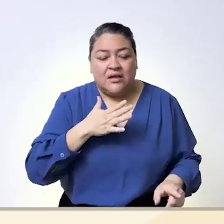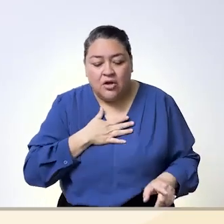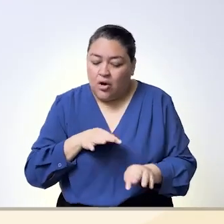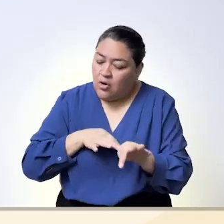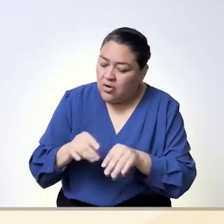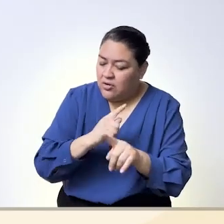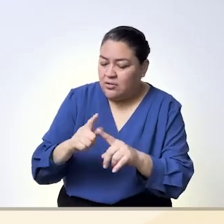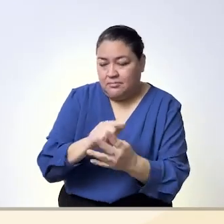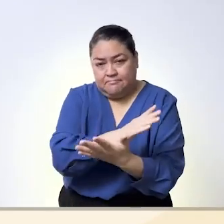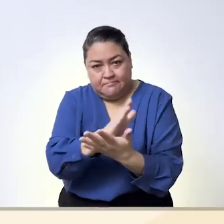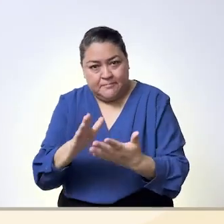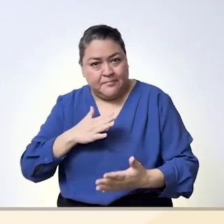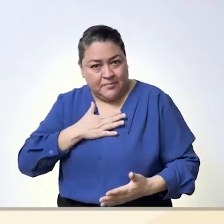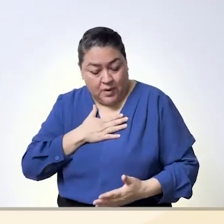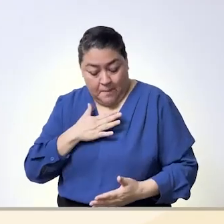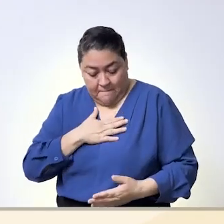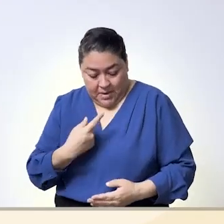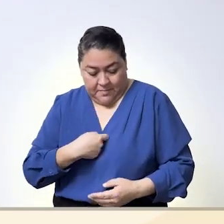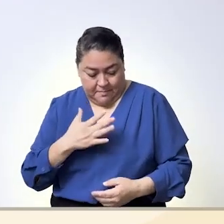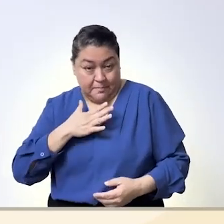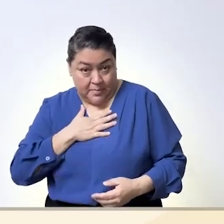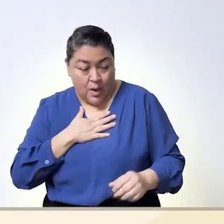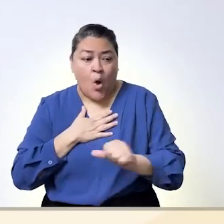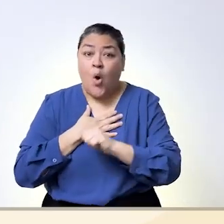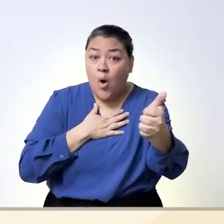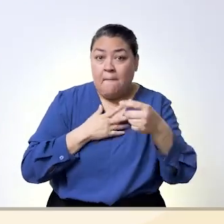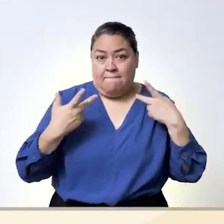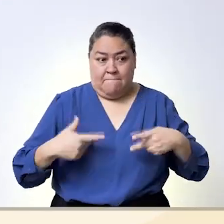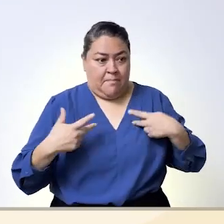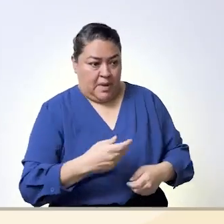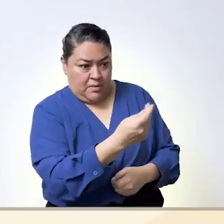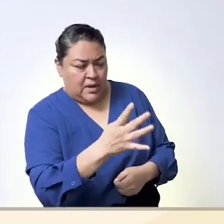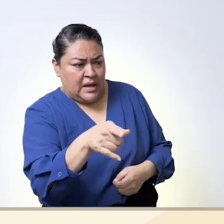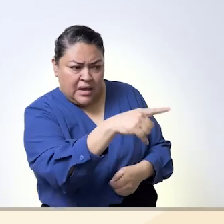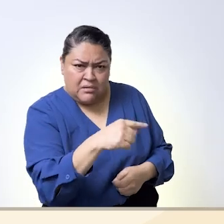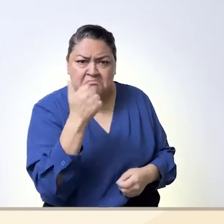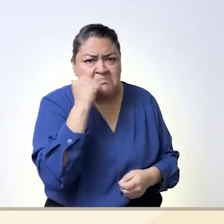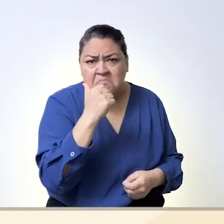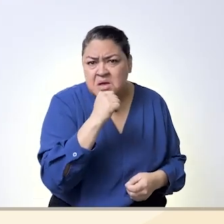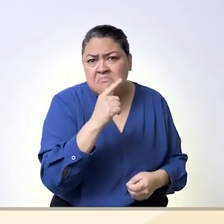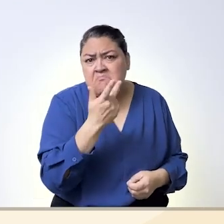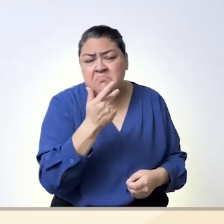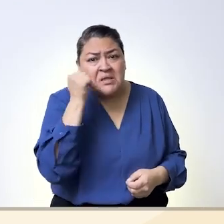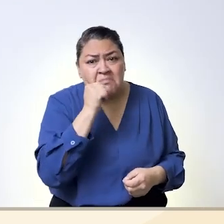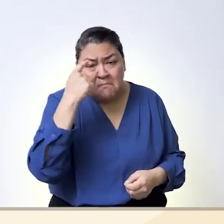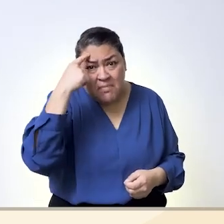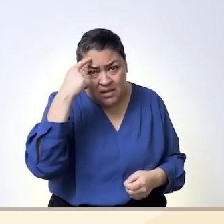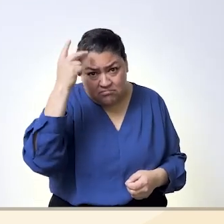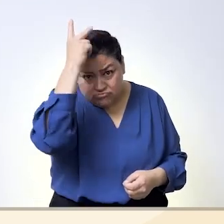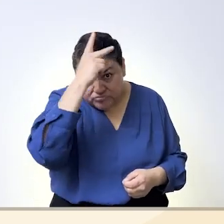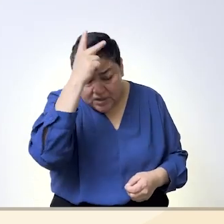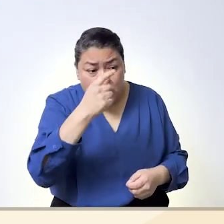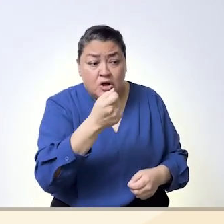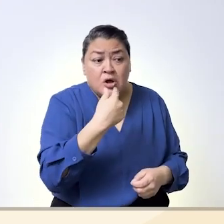alejado mucho, yo he trabajado por otro lado mi neurodivergencia, pero acompaño mucho a banda que sigue apegada también a un